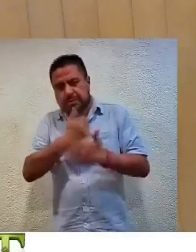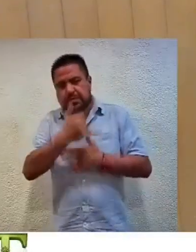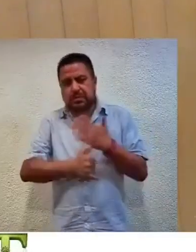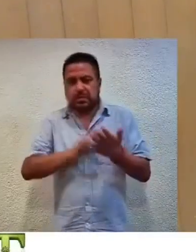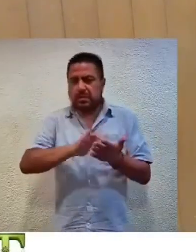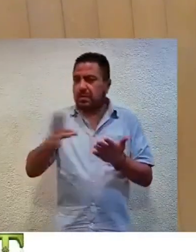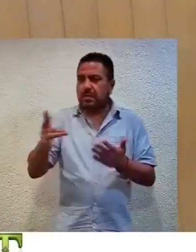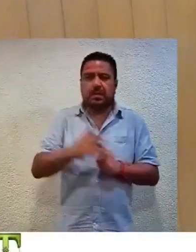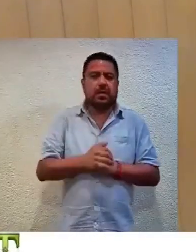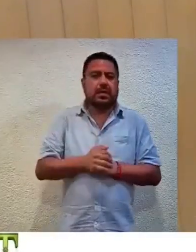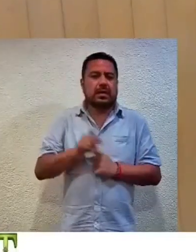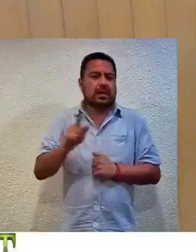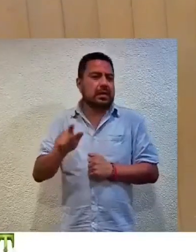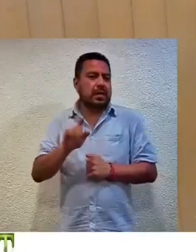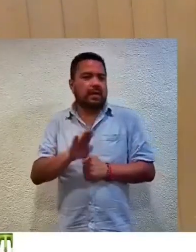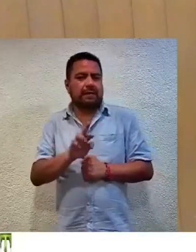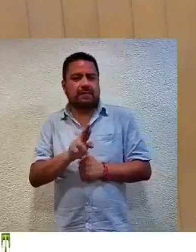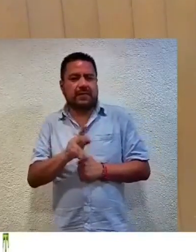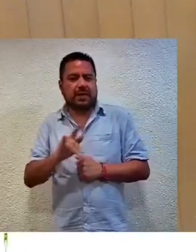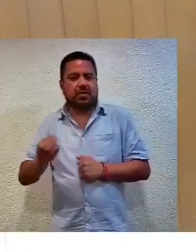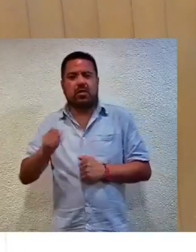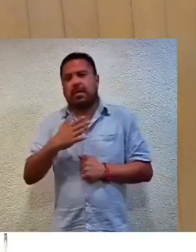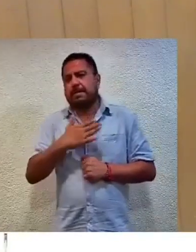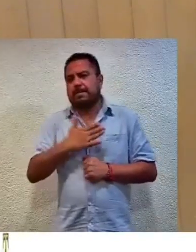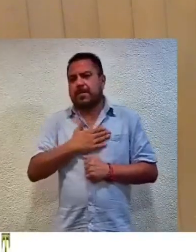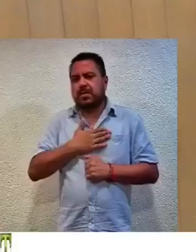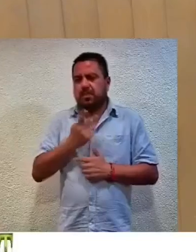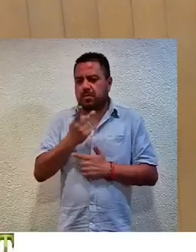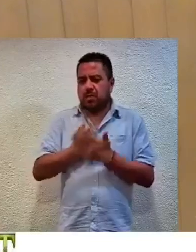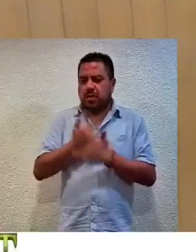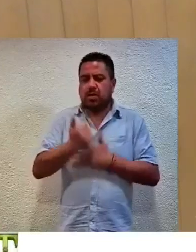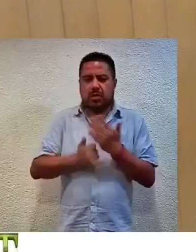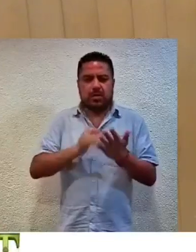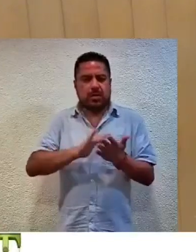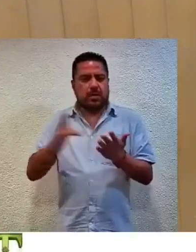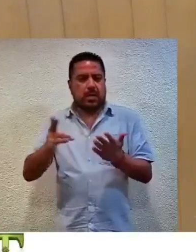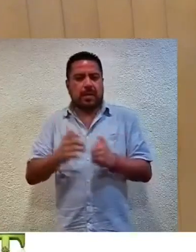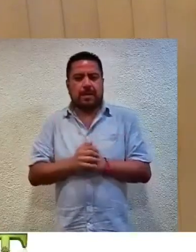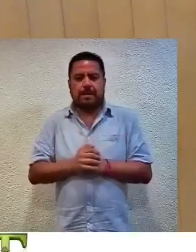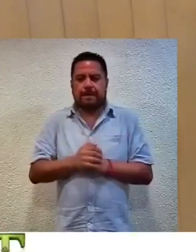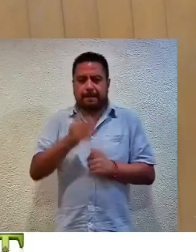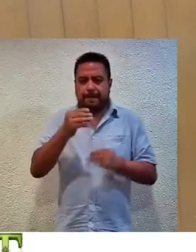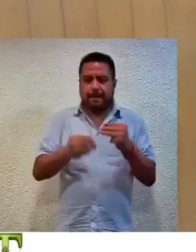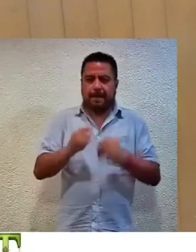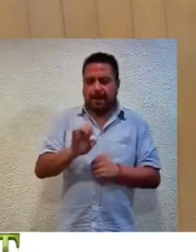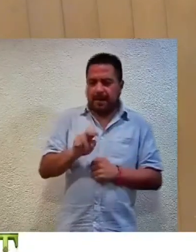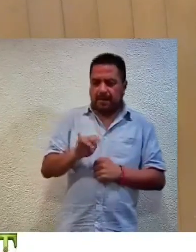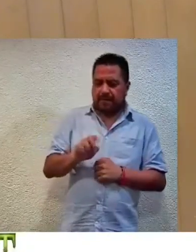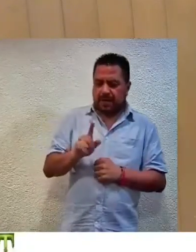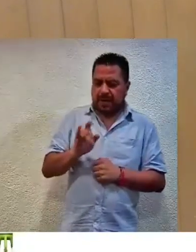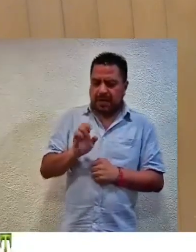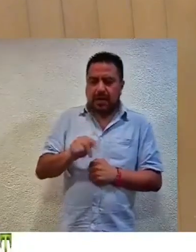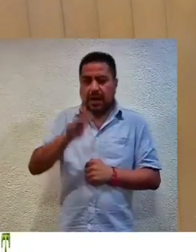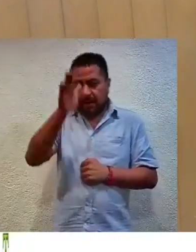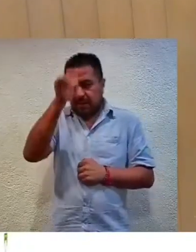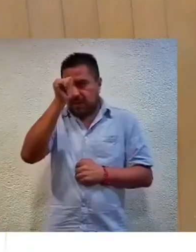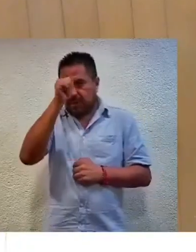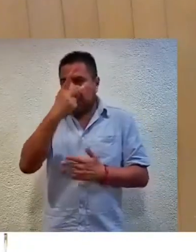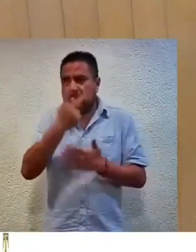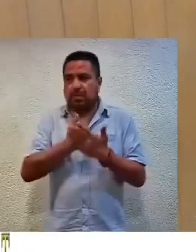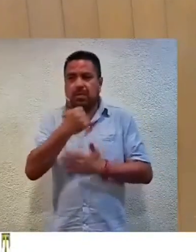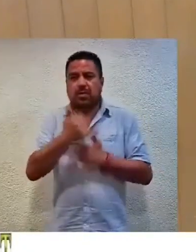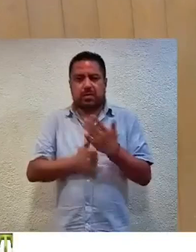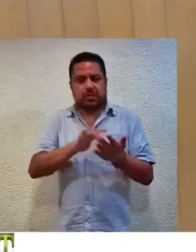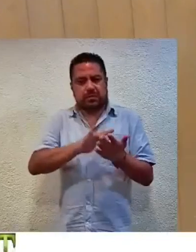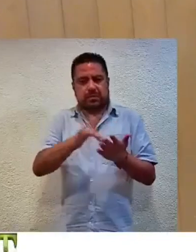magistrada. Magistrada ponente, Elda Rosa Delgado Brito. Gracias, magistrada. Magistrada, Evelyn Rodríguez Chinón. favor del proyecto. Gracias,